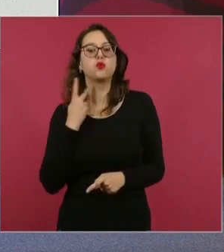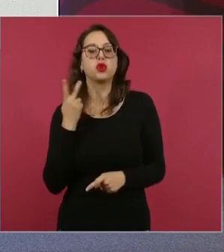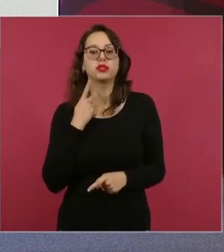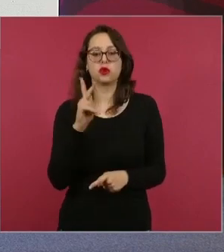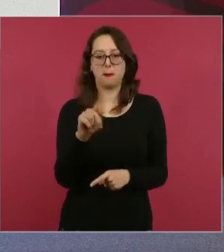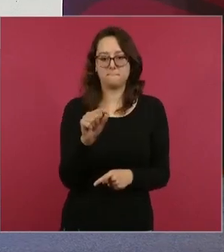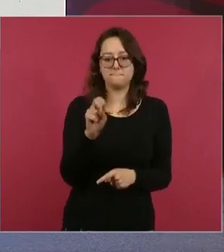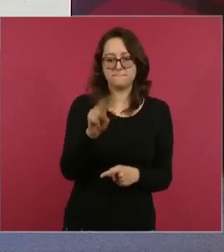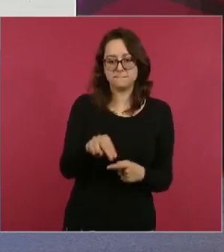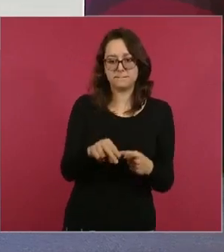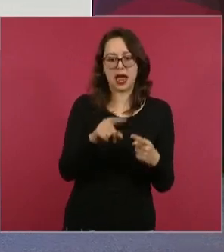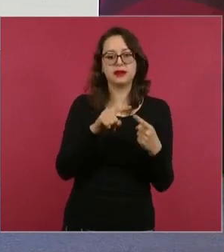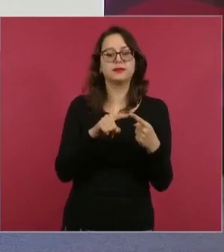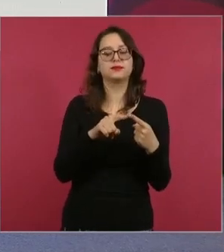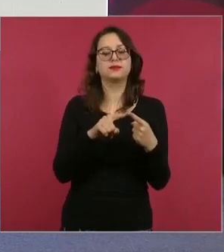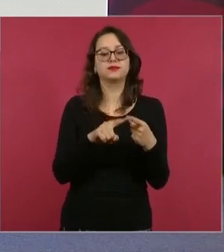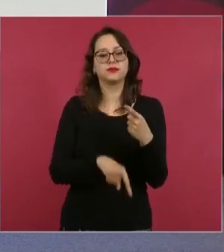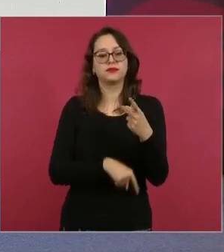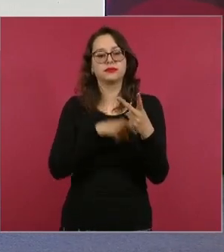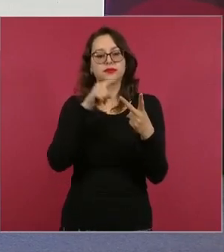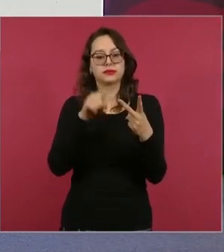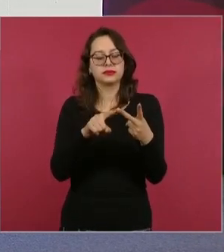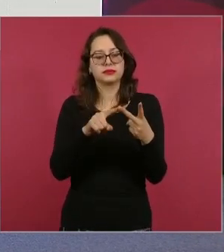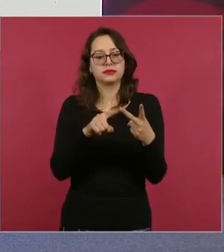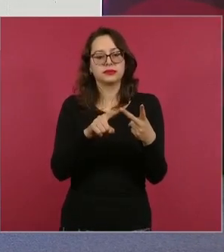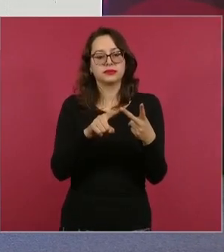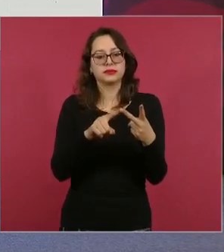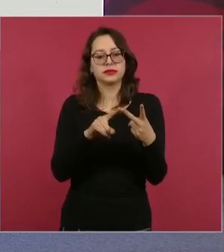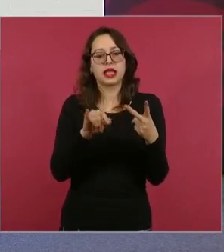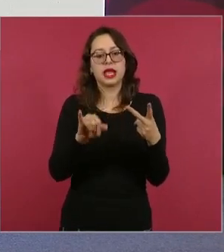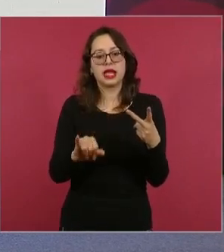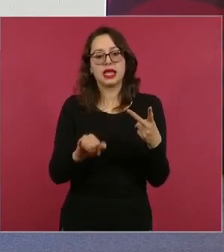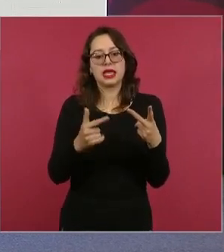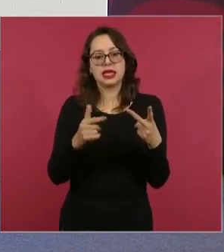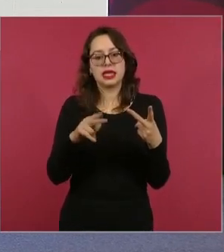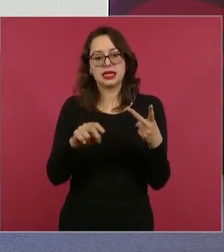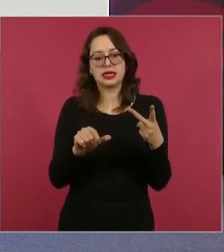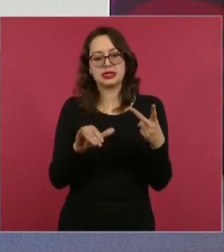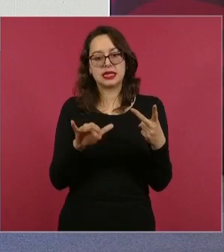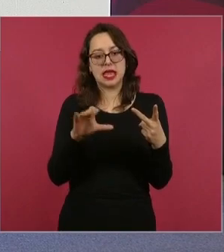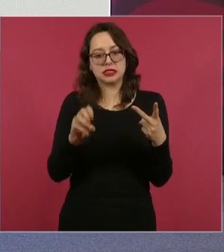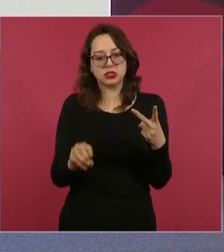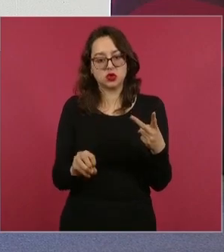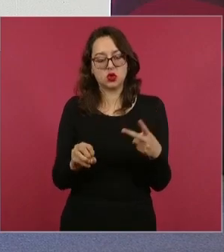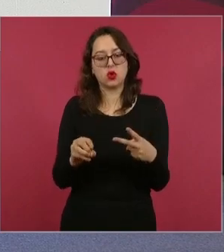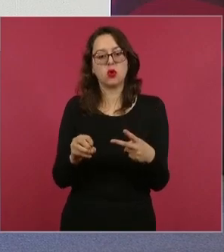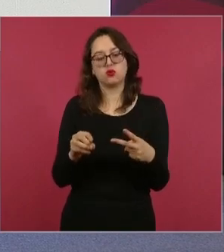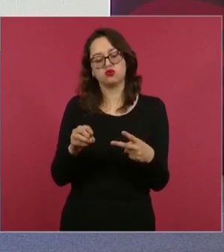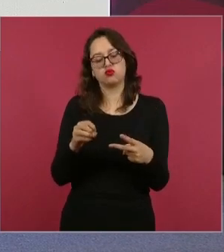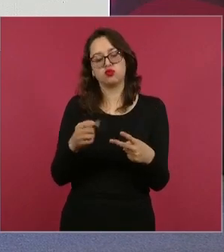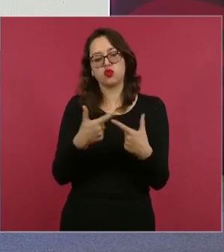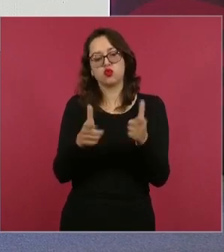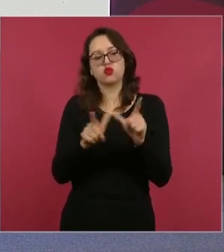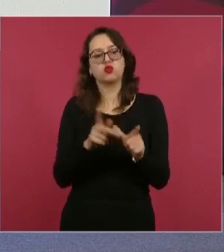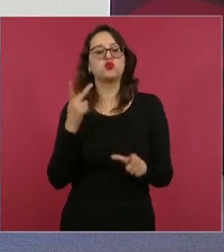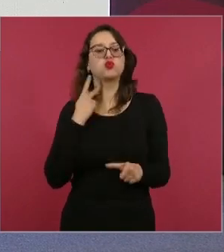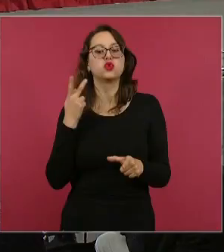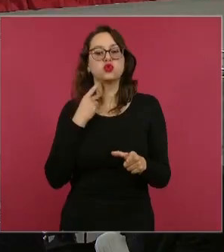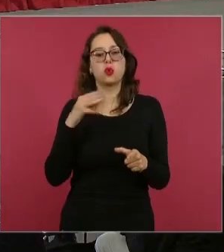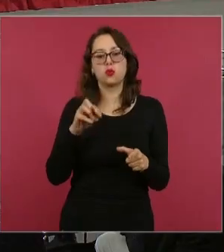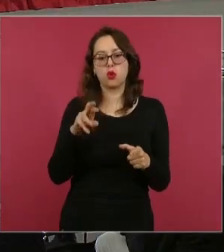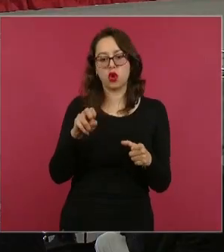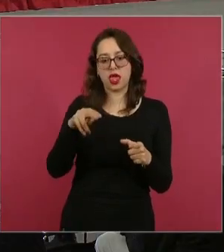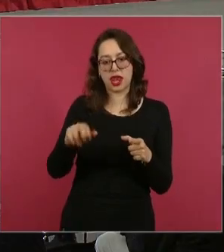Romero Herrera estaba también Ignacio Mier coordinador del grupo parlamentario de morena si le suben está